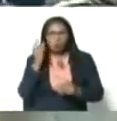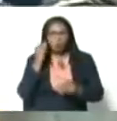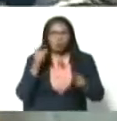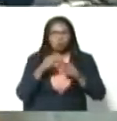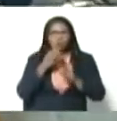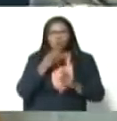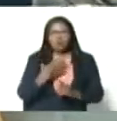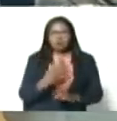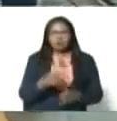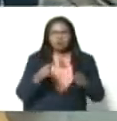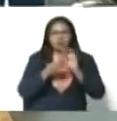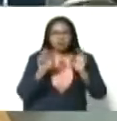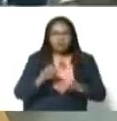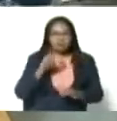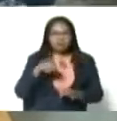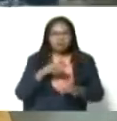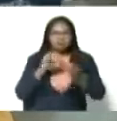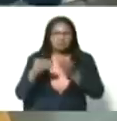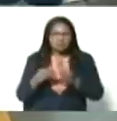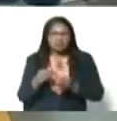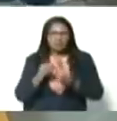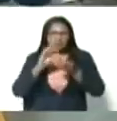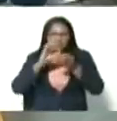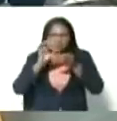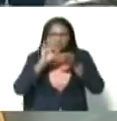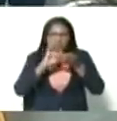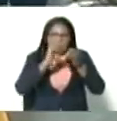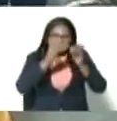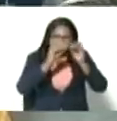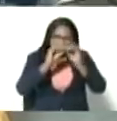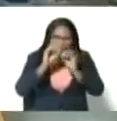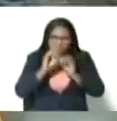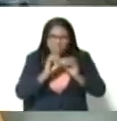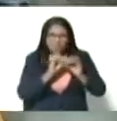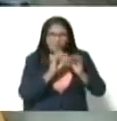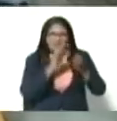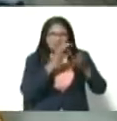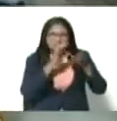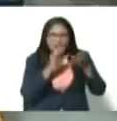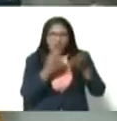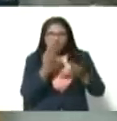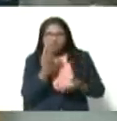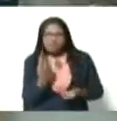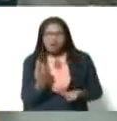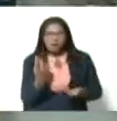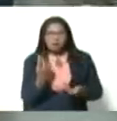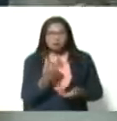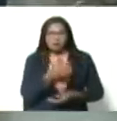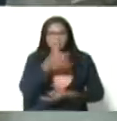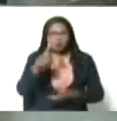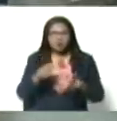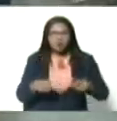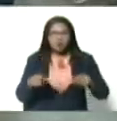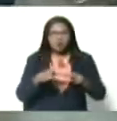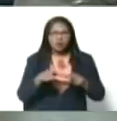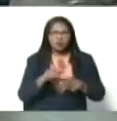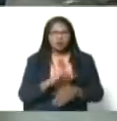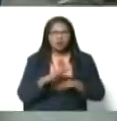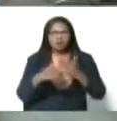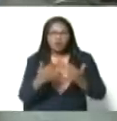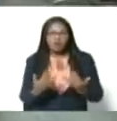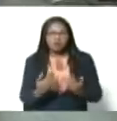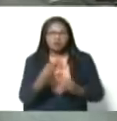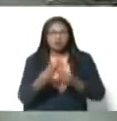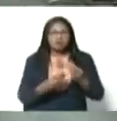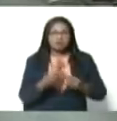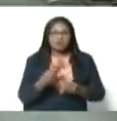bueno, hicieron las partes y piezas de todos estos trenes que, bueno, hasta ahora, de todos estos vagones que estamos hoy revisando,